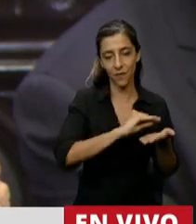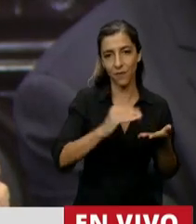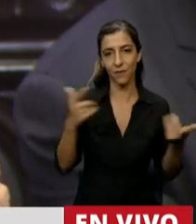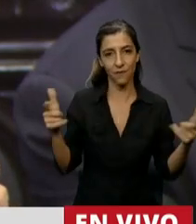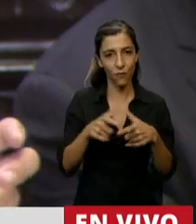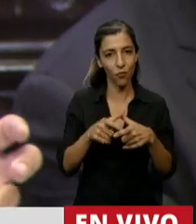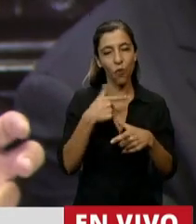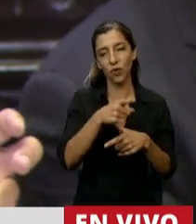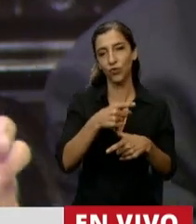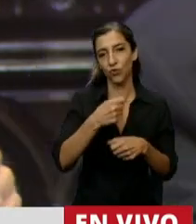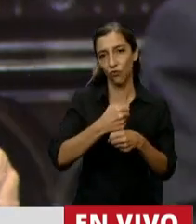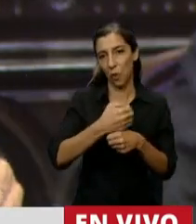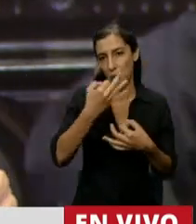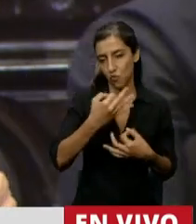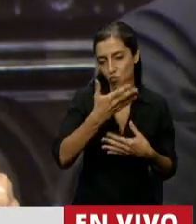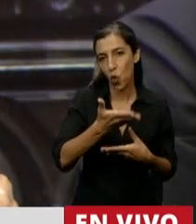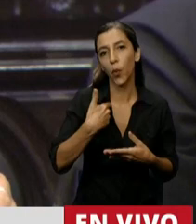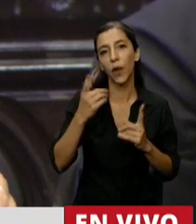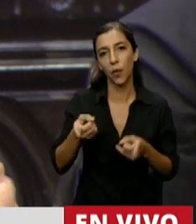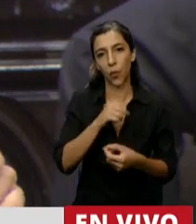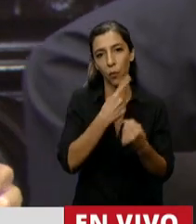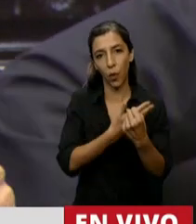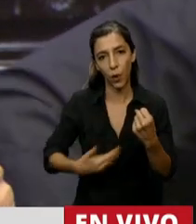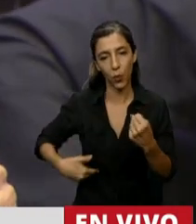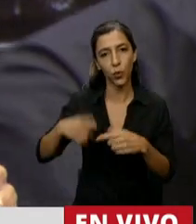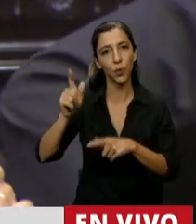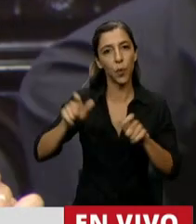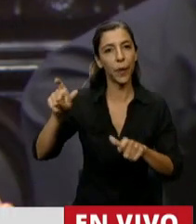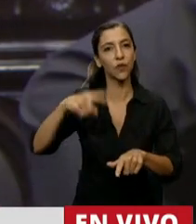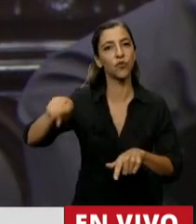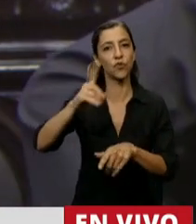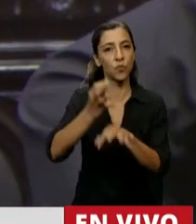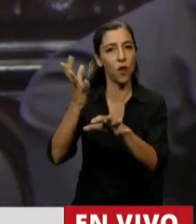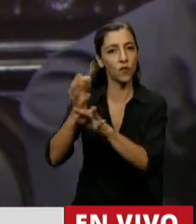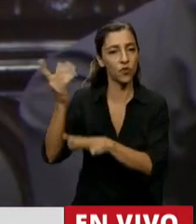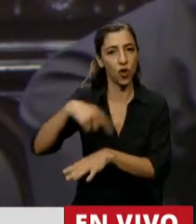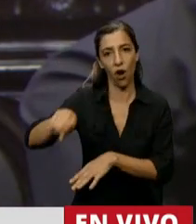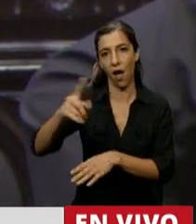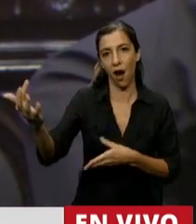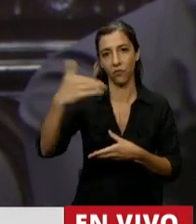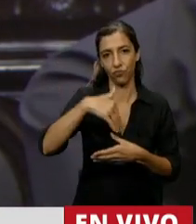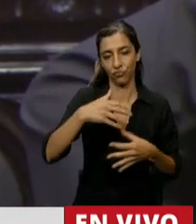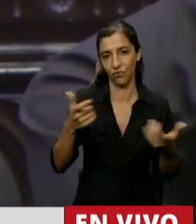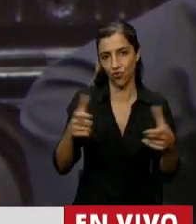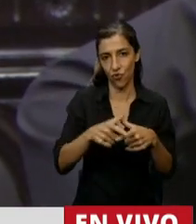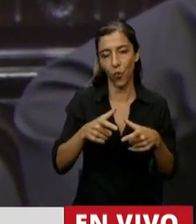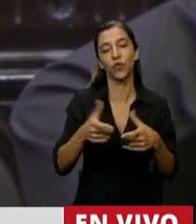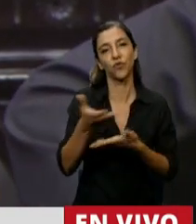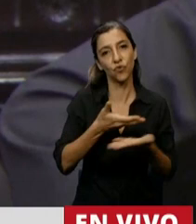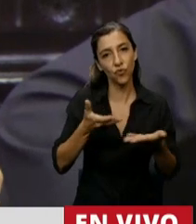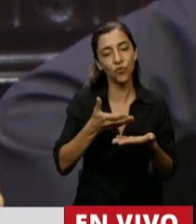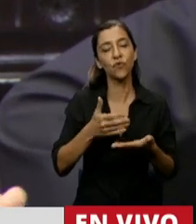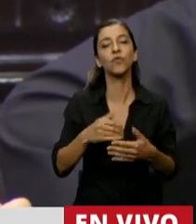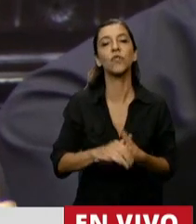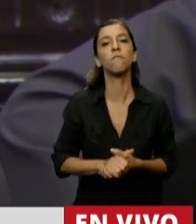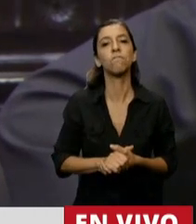legisladores y también miembros del Poder Ejecutivo y a los expertos y especialistas que participaron de esta comisión. Decirle que el 27 de octubre